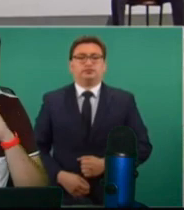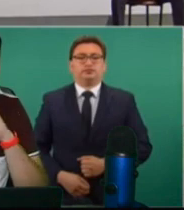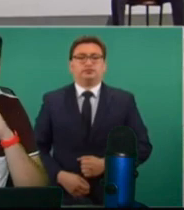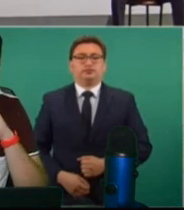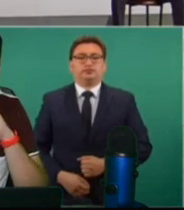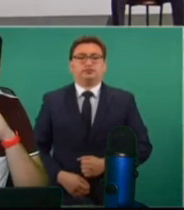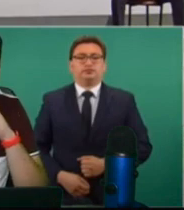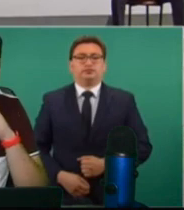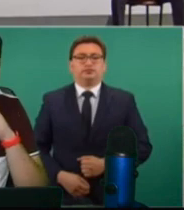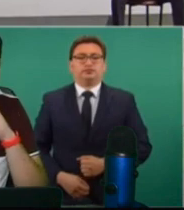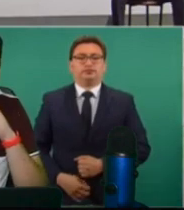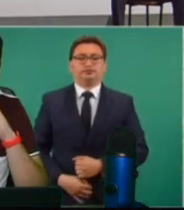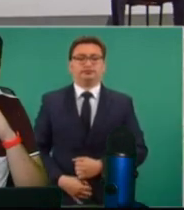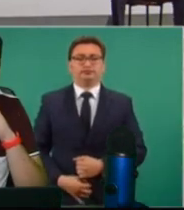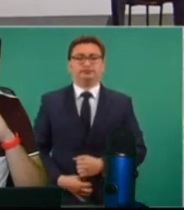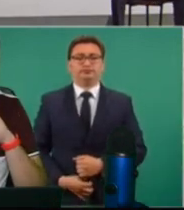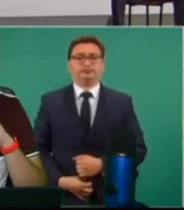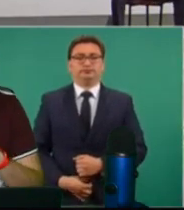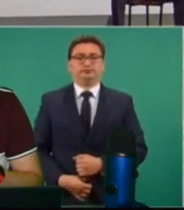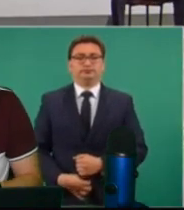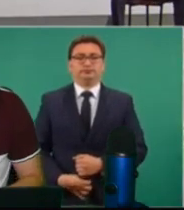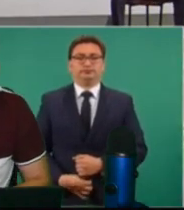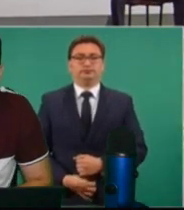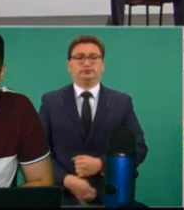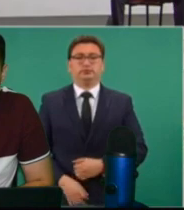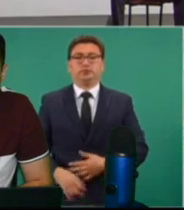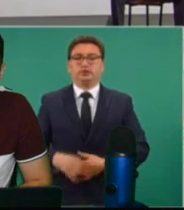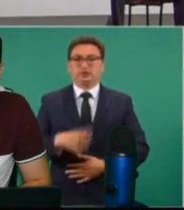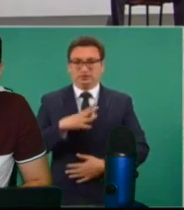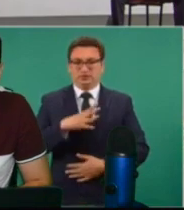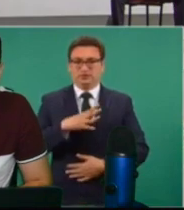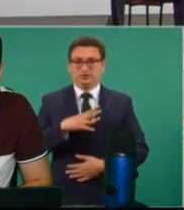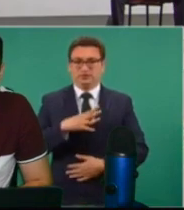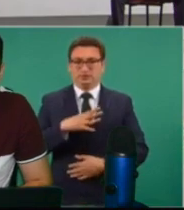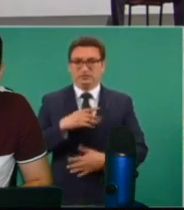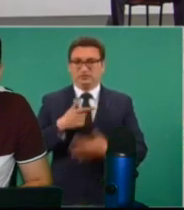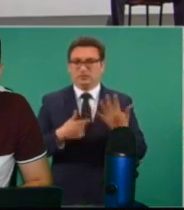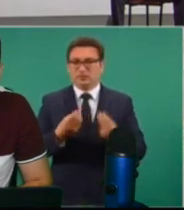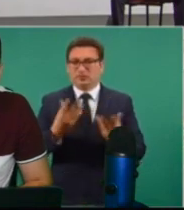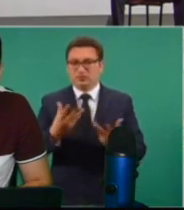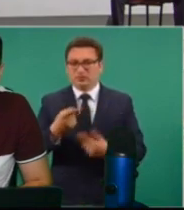dijo en la mañanera. ¿Tienen el presupuesto?